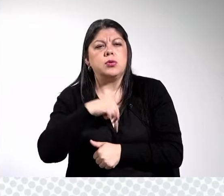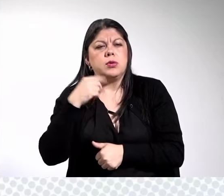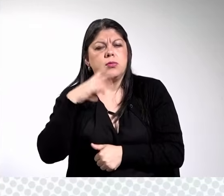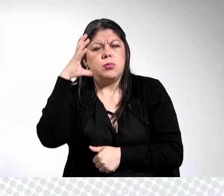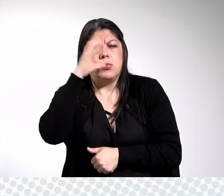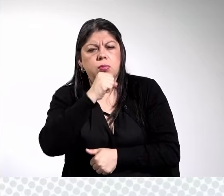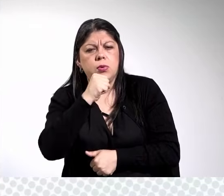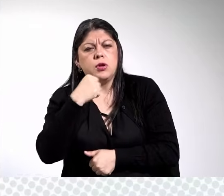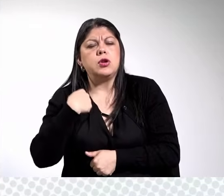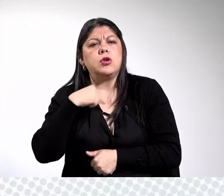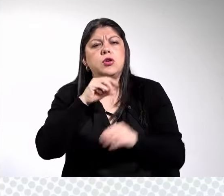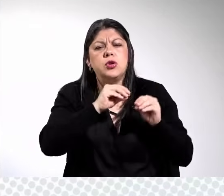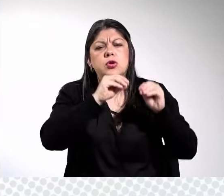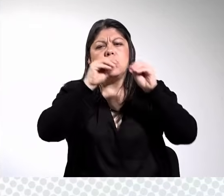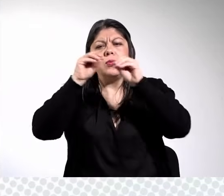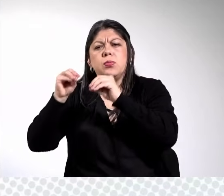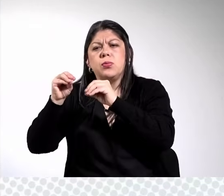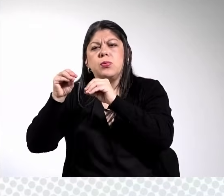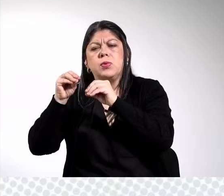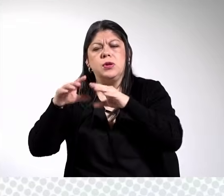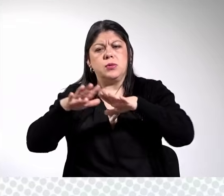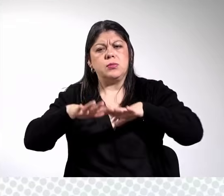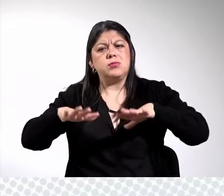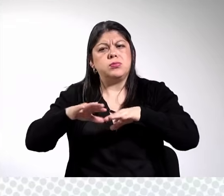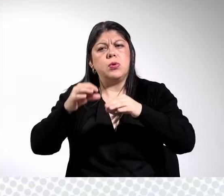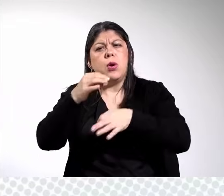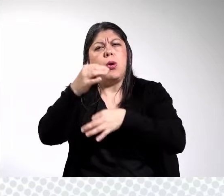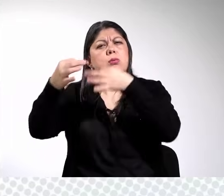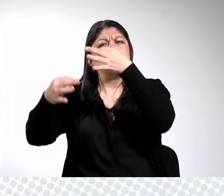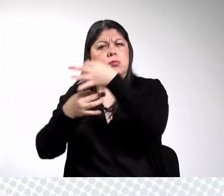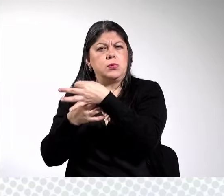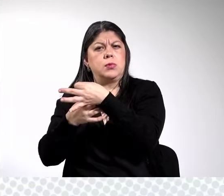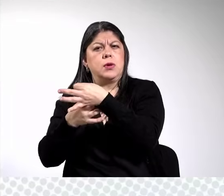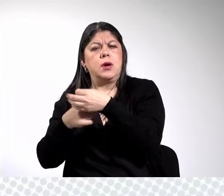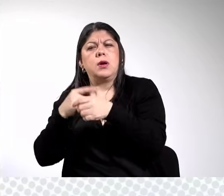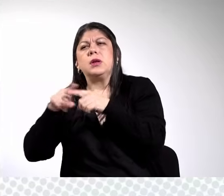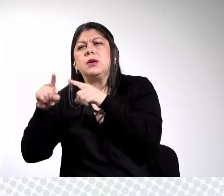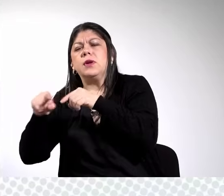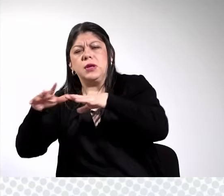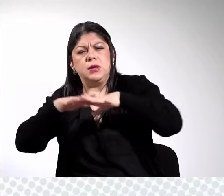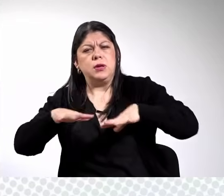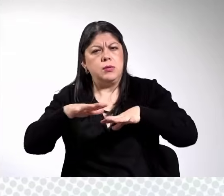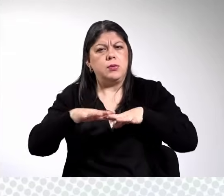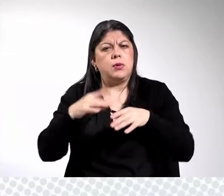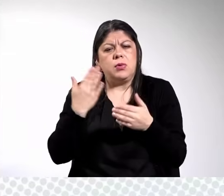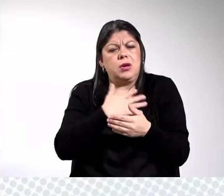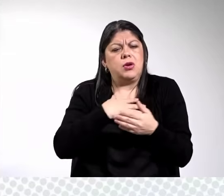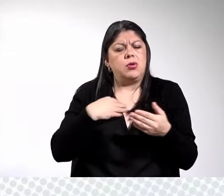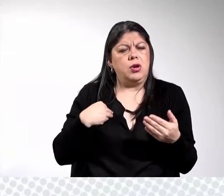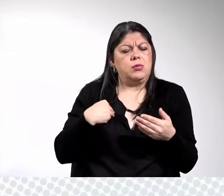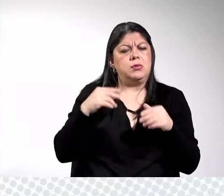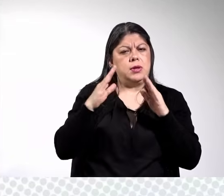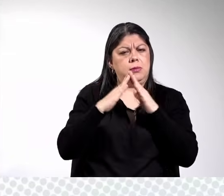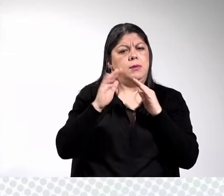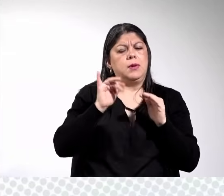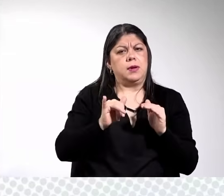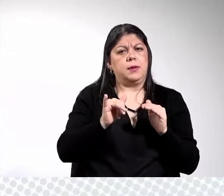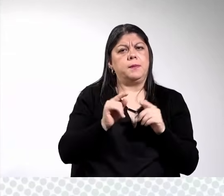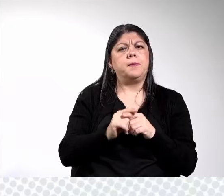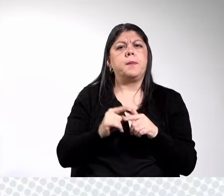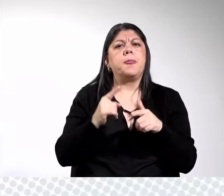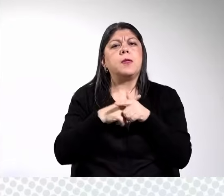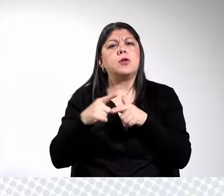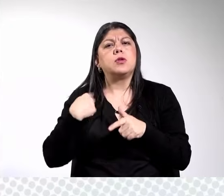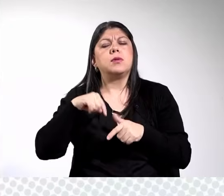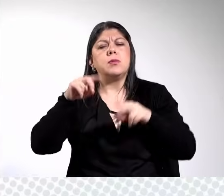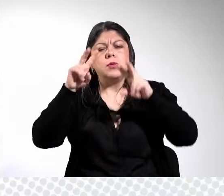hemos desplazado al costarricense de los espacios o el costarricense dejó sus espacios porque ya no le gusta estar ahí. Y que más bien tenemos